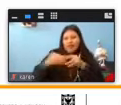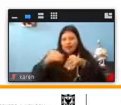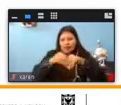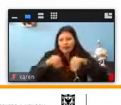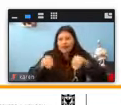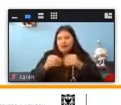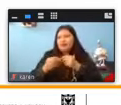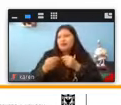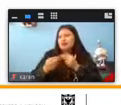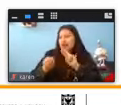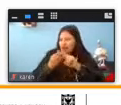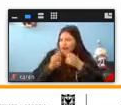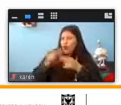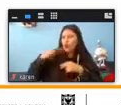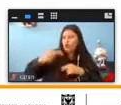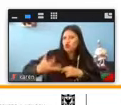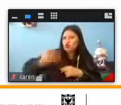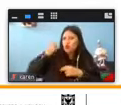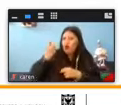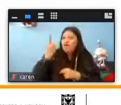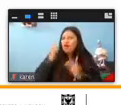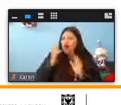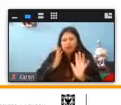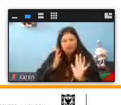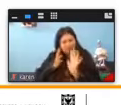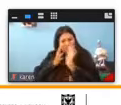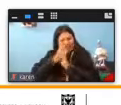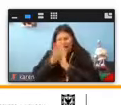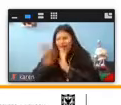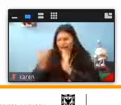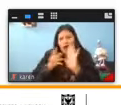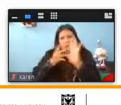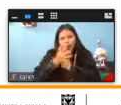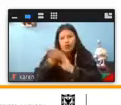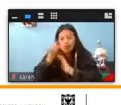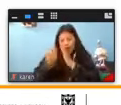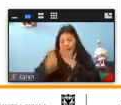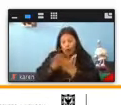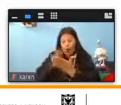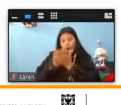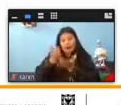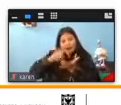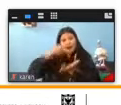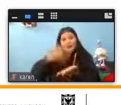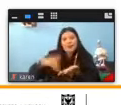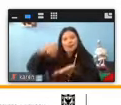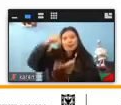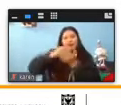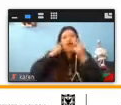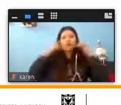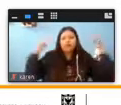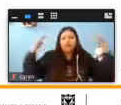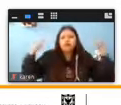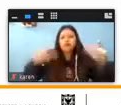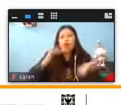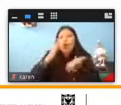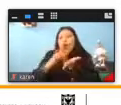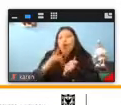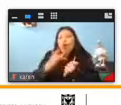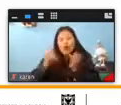muy similares que tienen historias por contar, y consideramos que las apuestas que tienen que posicionarse y visibilizarse con